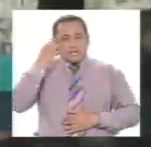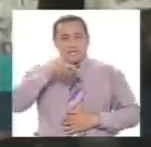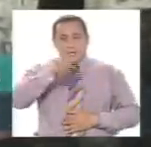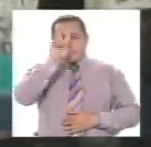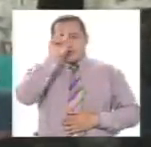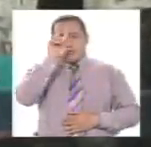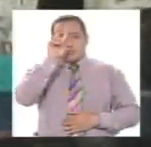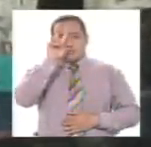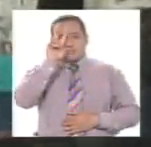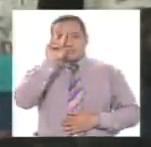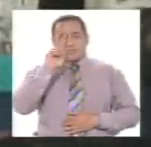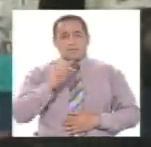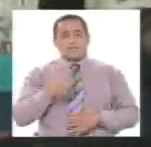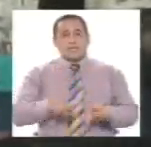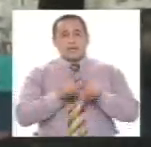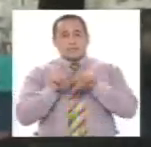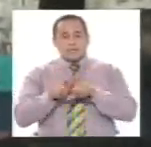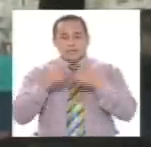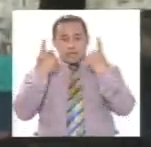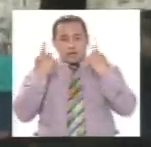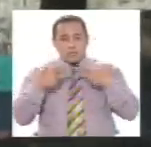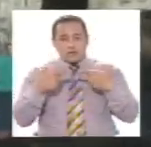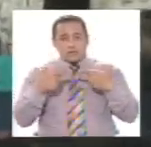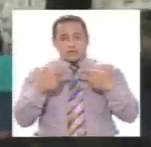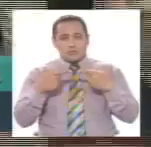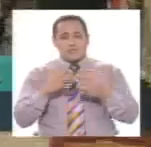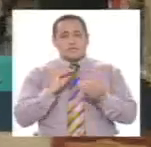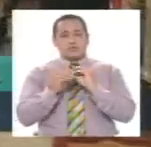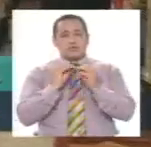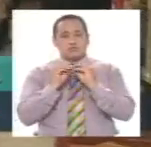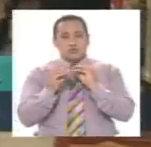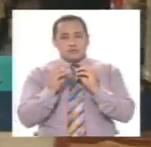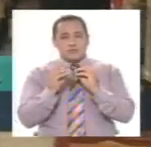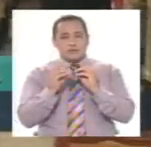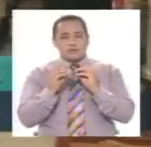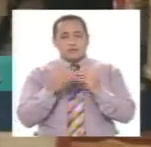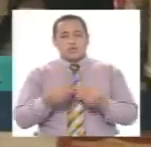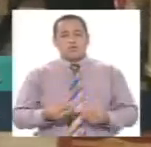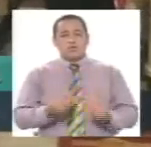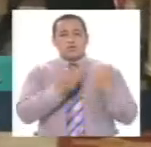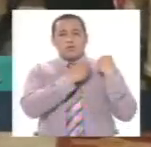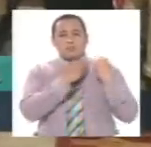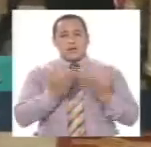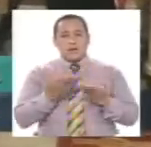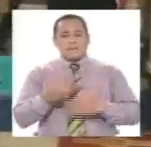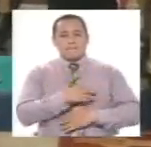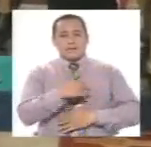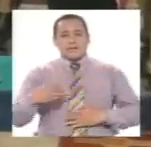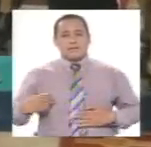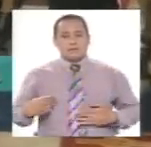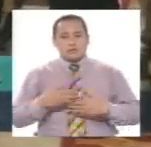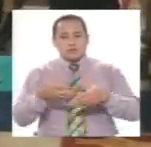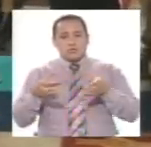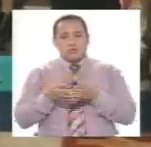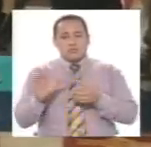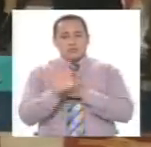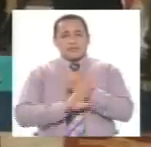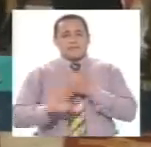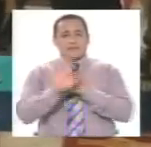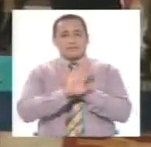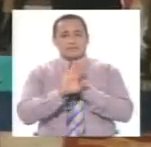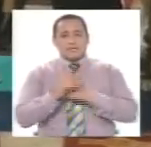Política del Perú, y, estando al acordado, se resuelve Nombrar ministro de Estado en el despacho de